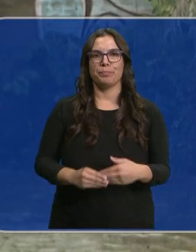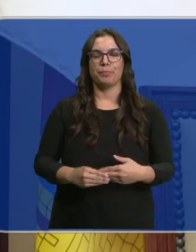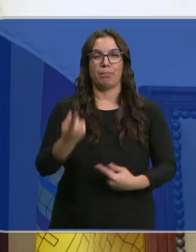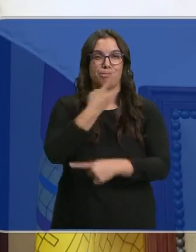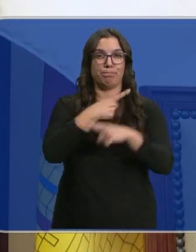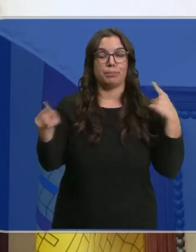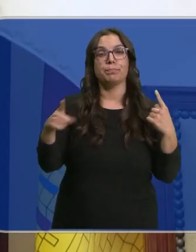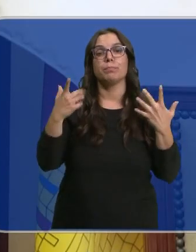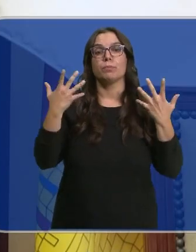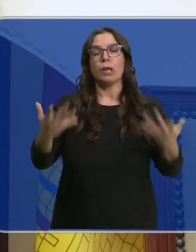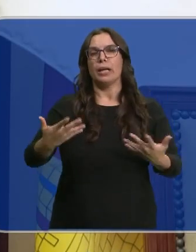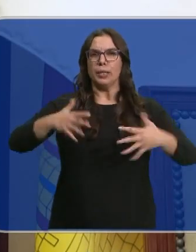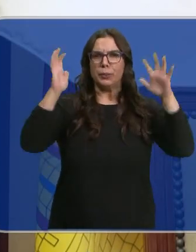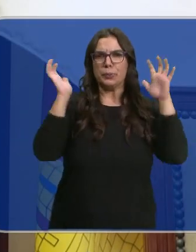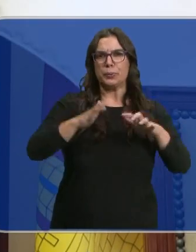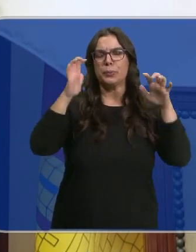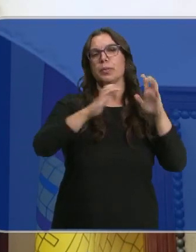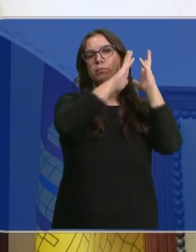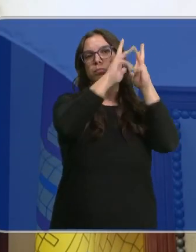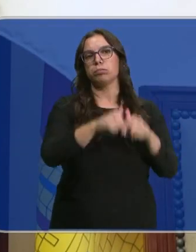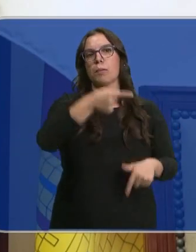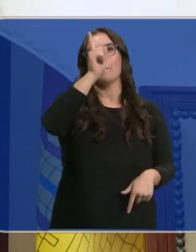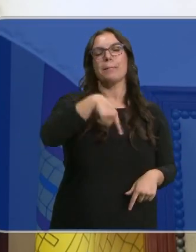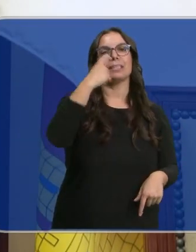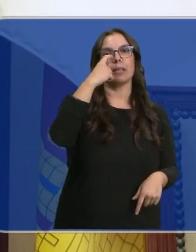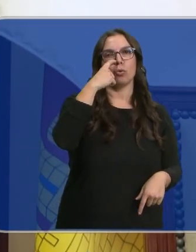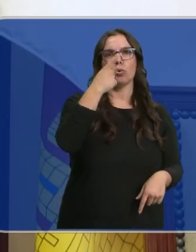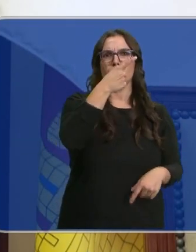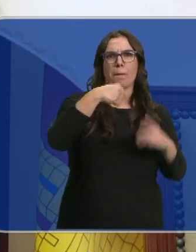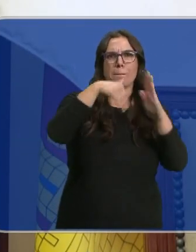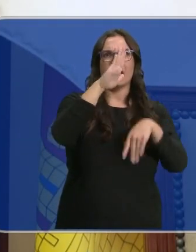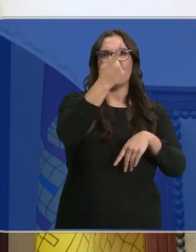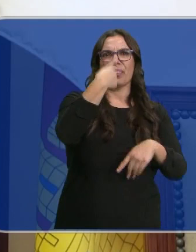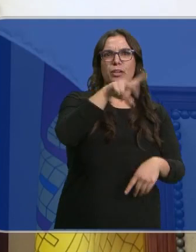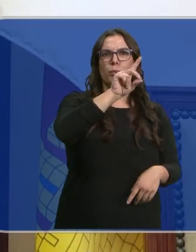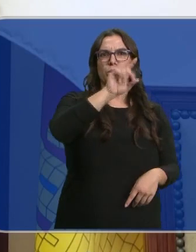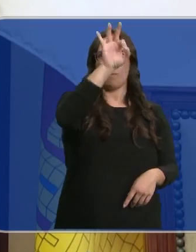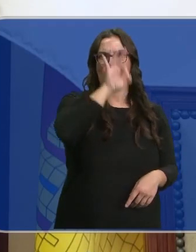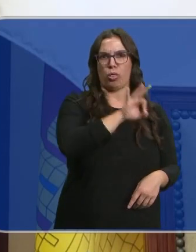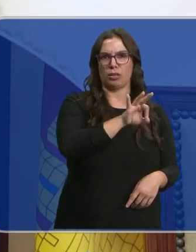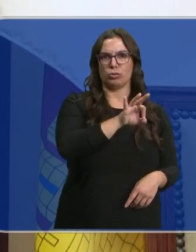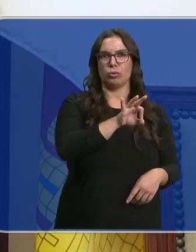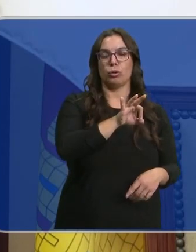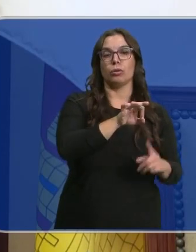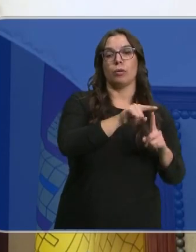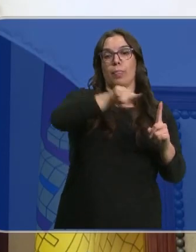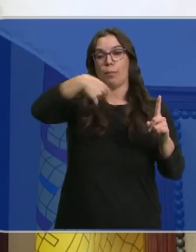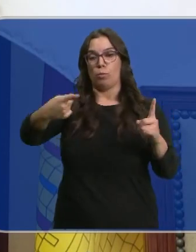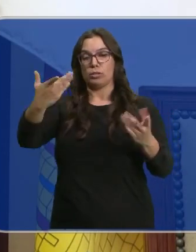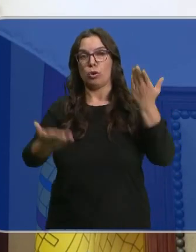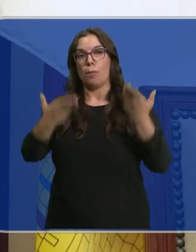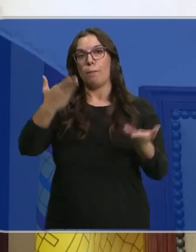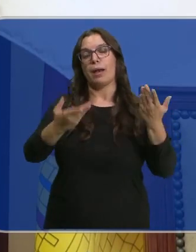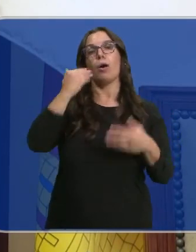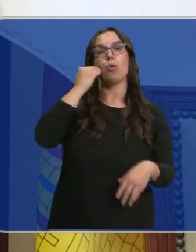gran diferencia entre la precipitación registrada en el mes de junio, con un superávit del 121%, y la correspondiente a